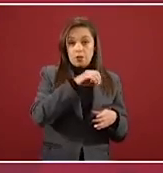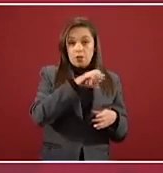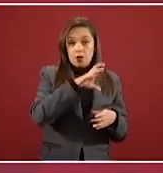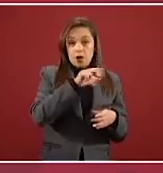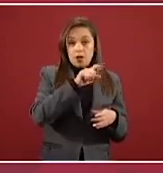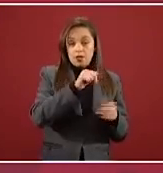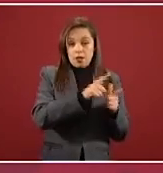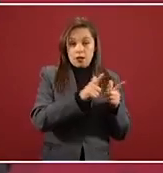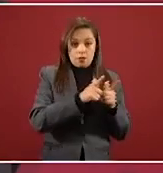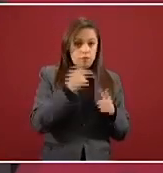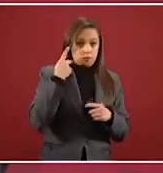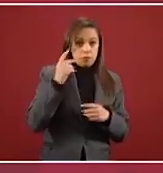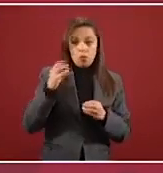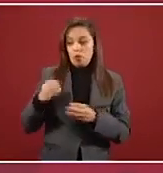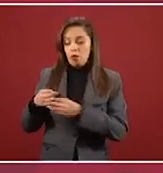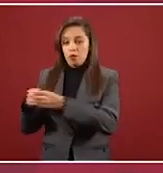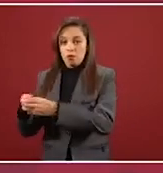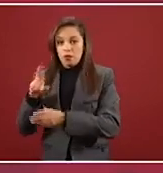con quién